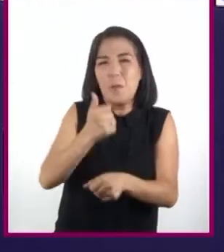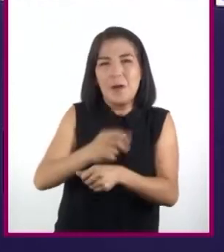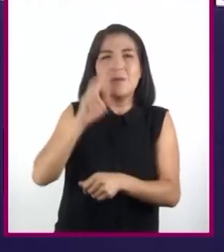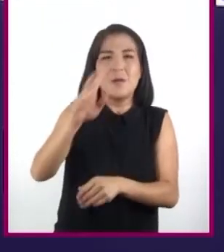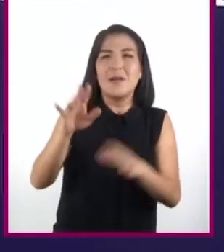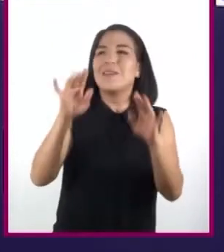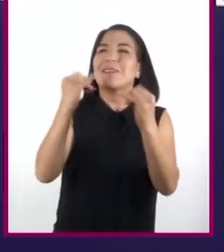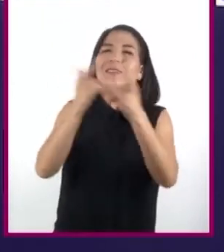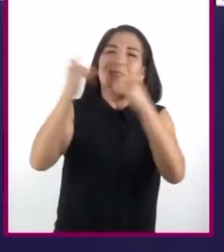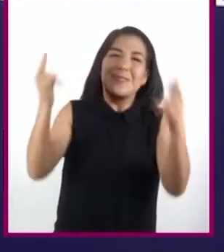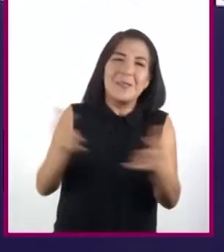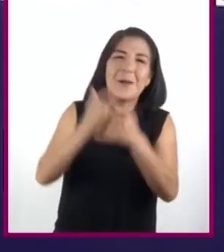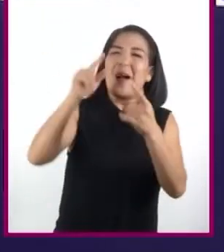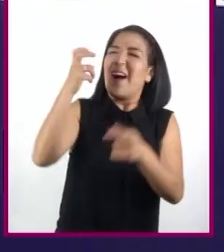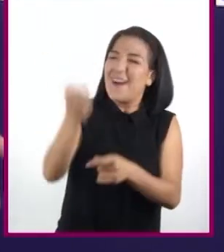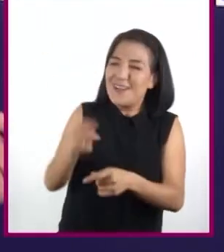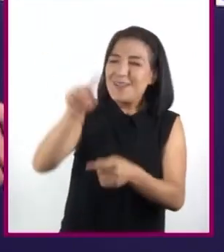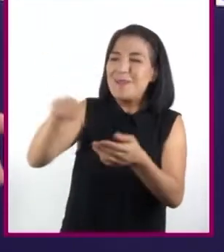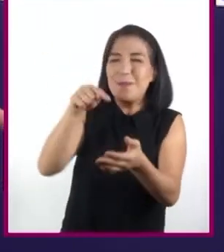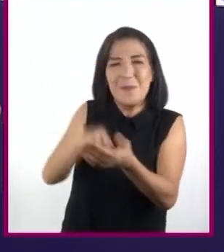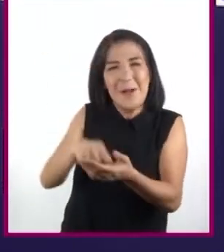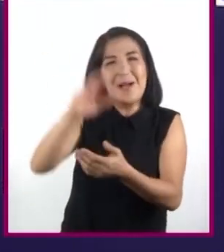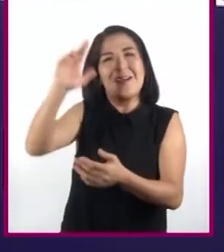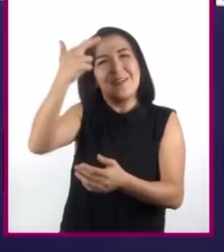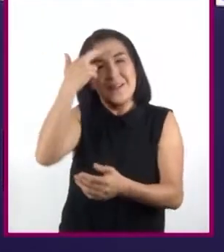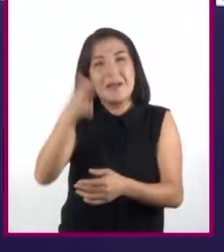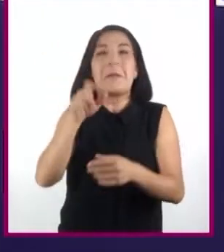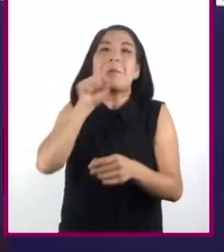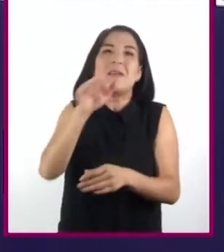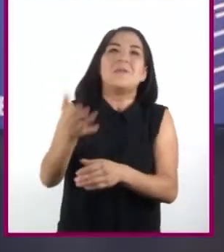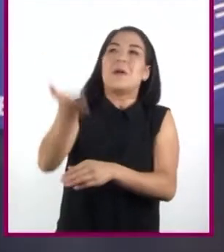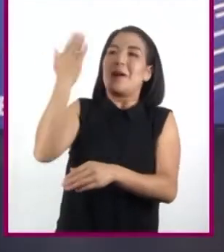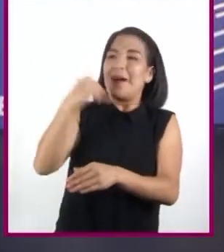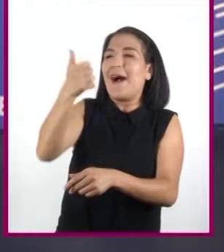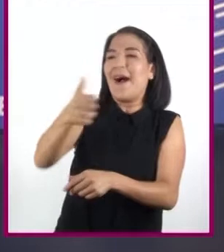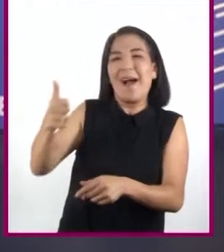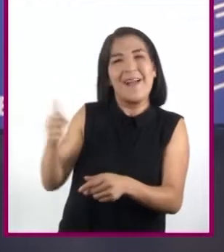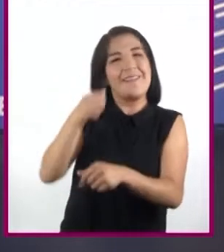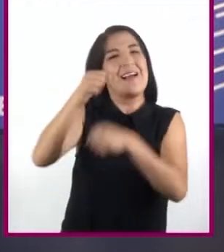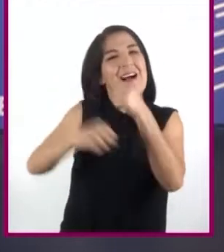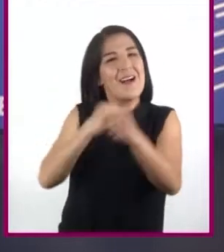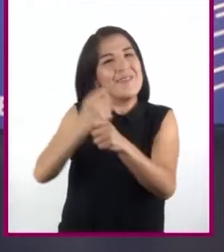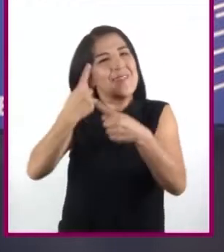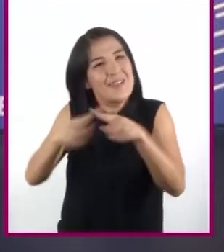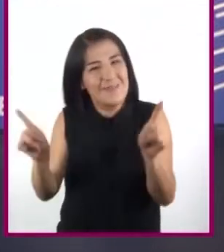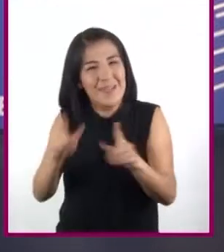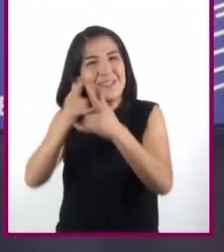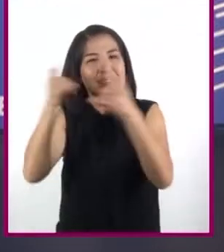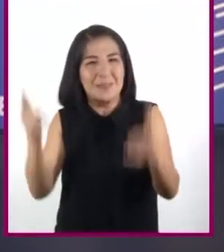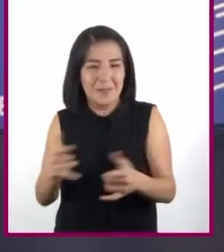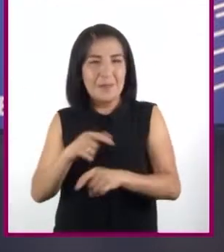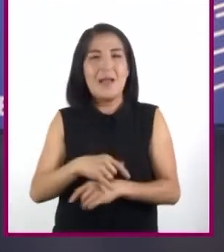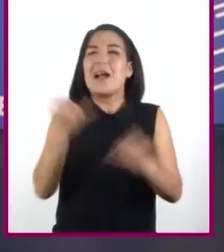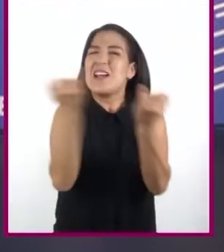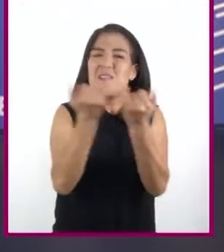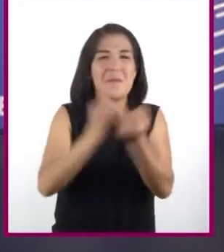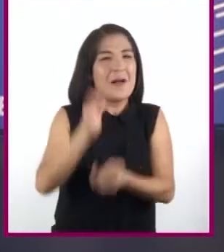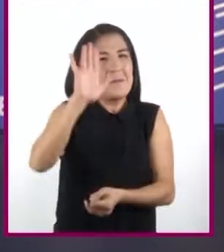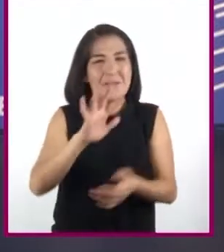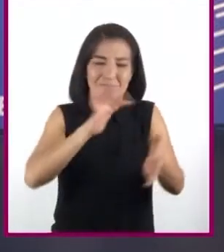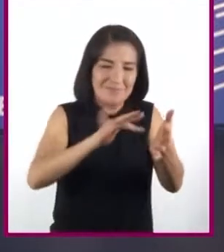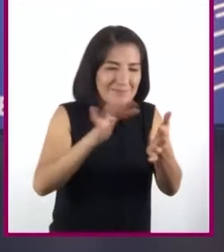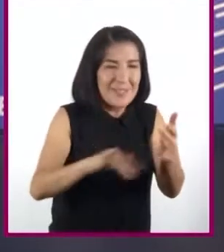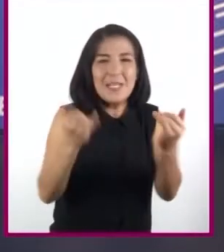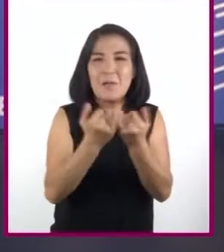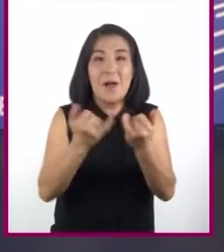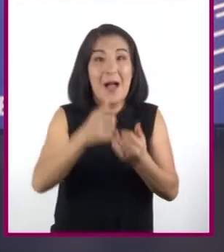de acuerdo a sus vivencias y, claro, su tiempo. En la literatura pasa algo parecido. Cada